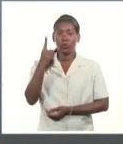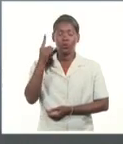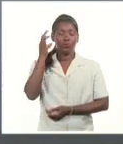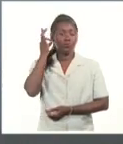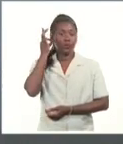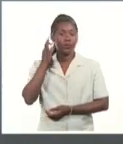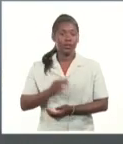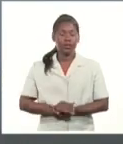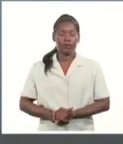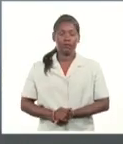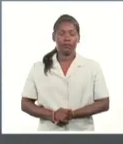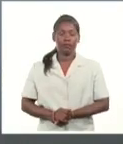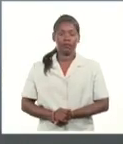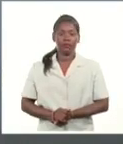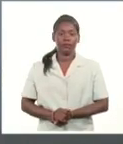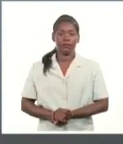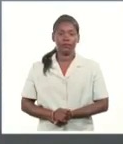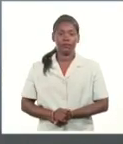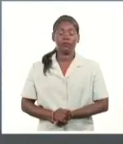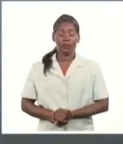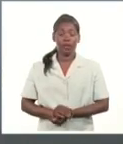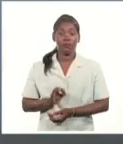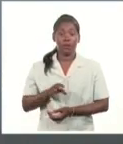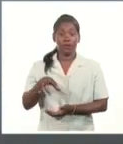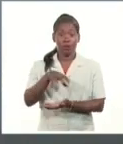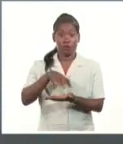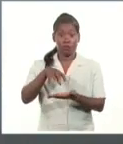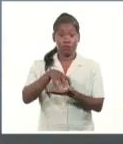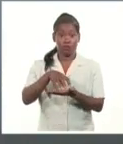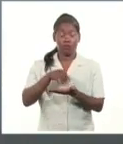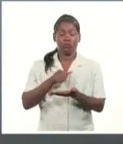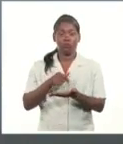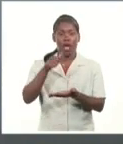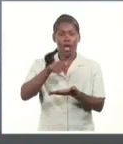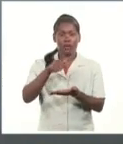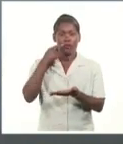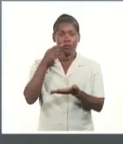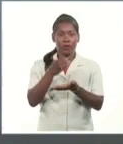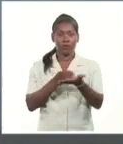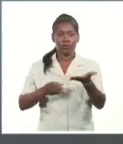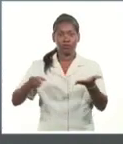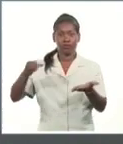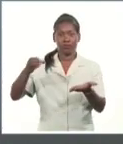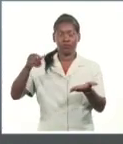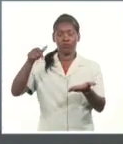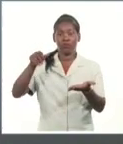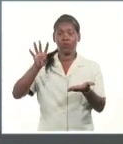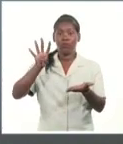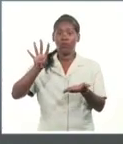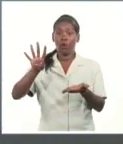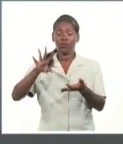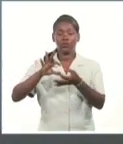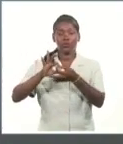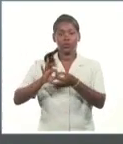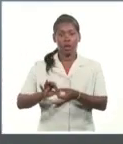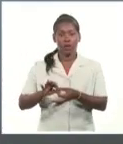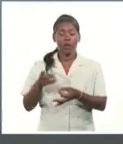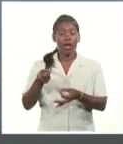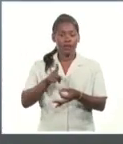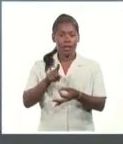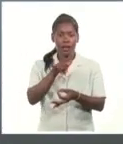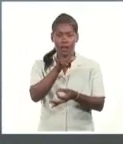femenino. Y en el estado clínico de estos pacientes reportamos 4 pacientes de grave, los mismos que teníamos en el día de